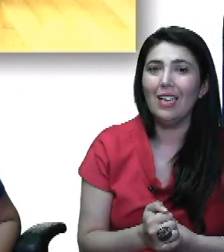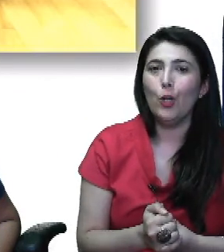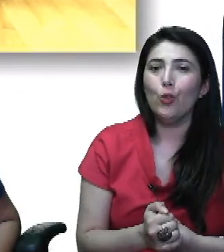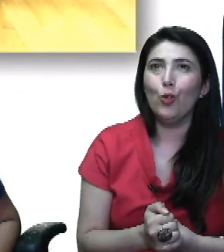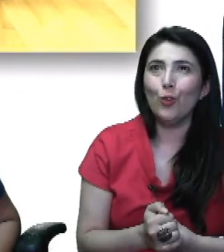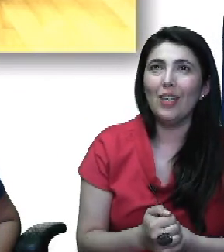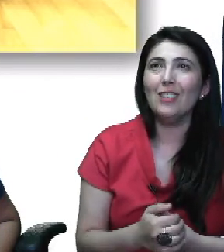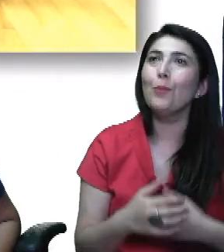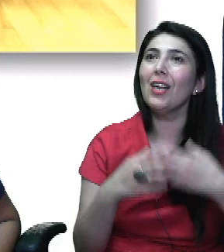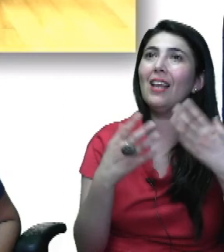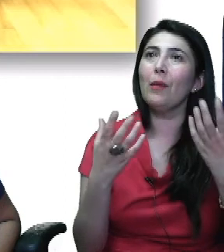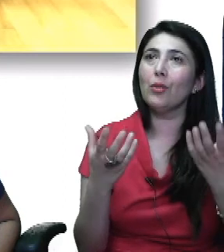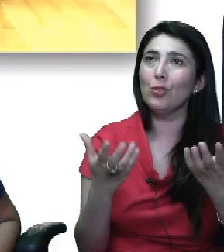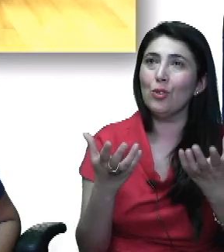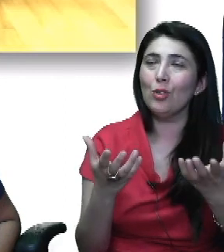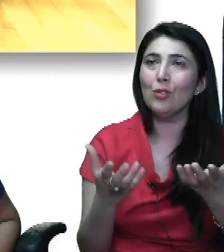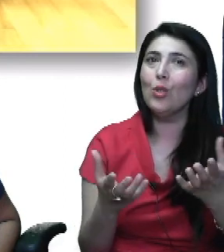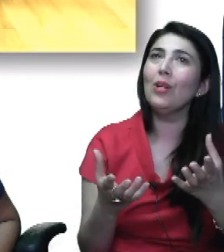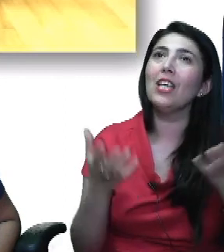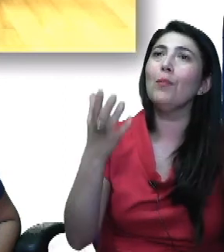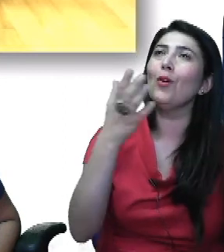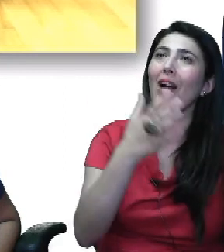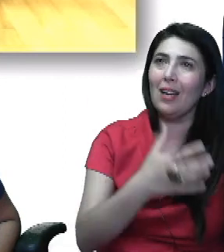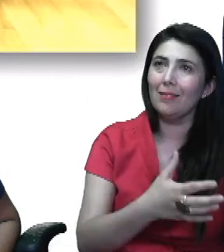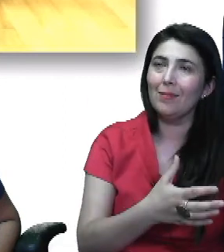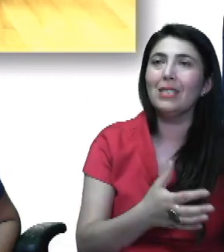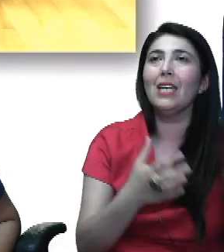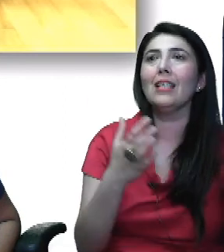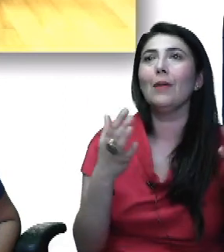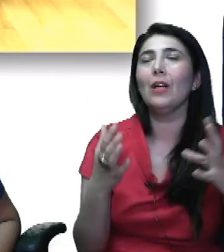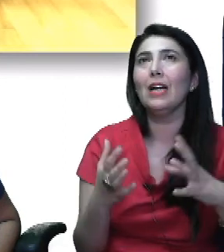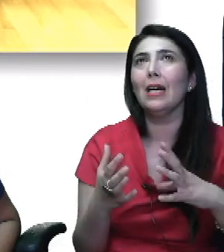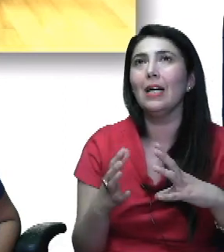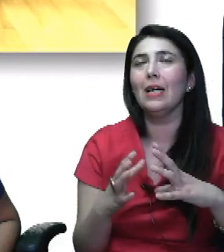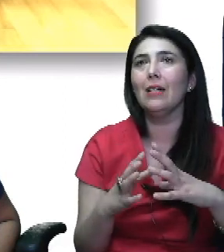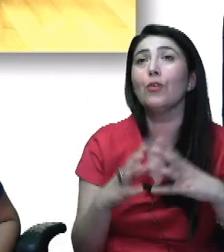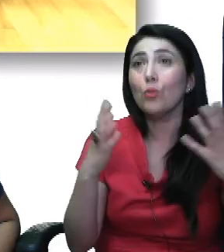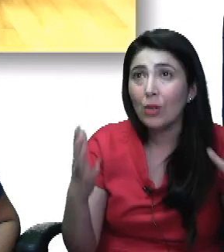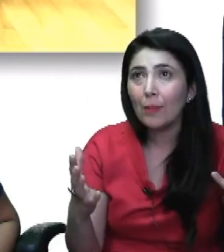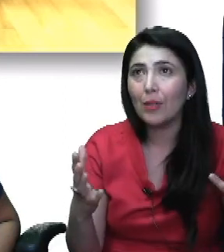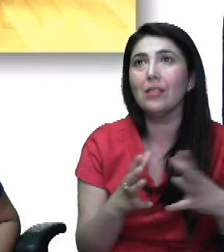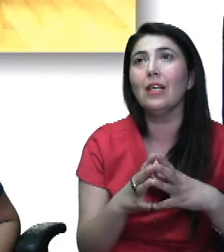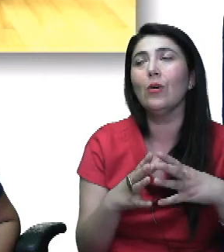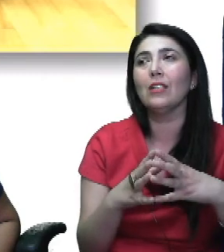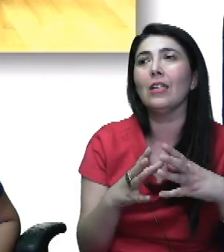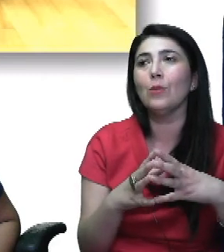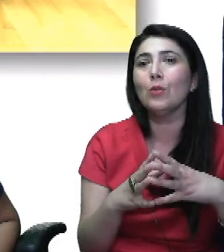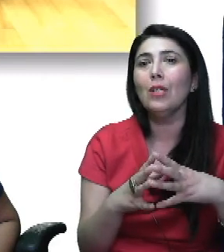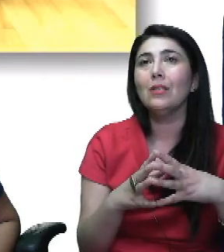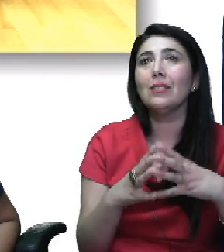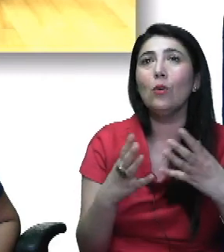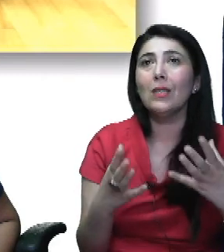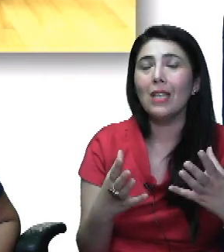desastre, donde se ponen a disposición de un equipo local. En Chile tenemos la fortuna, por así decirlo, de que